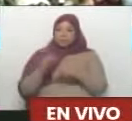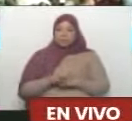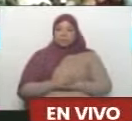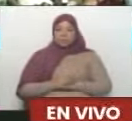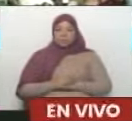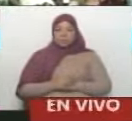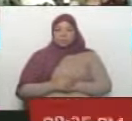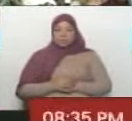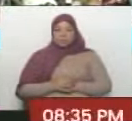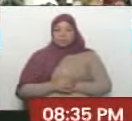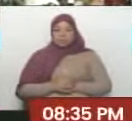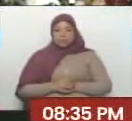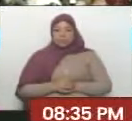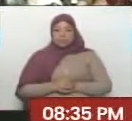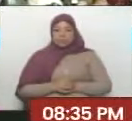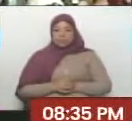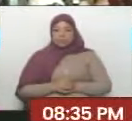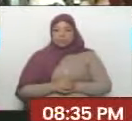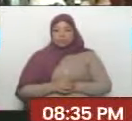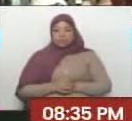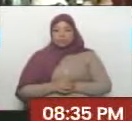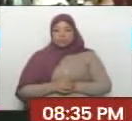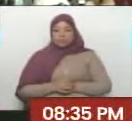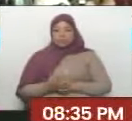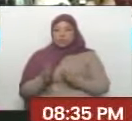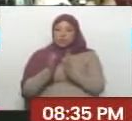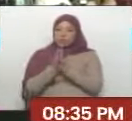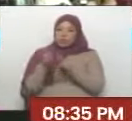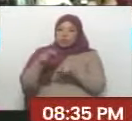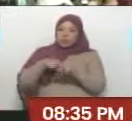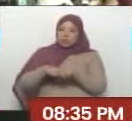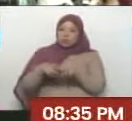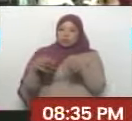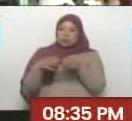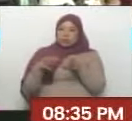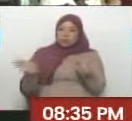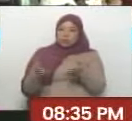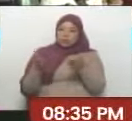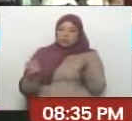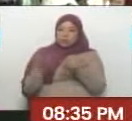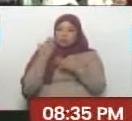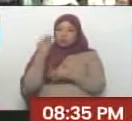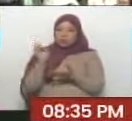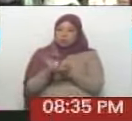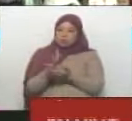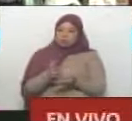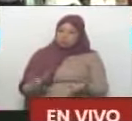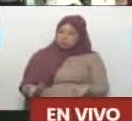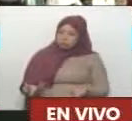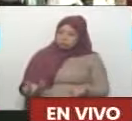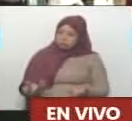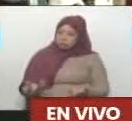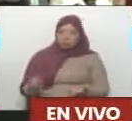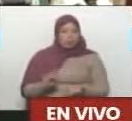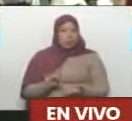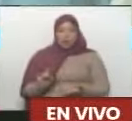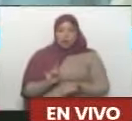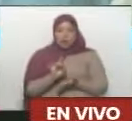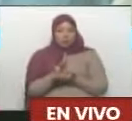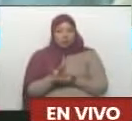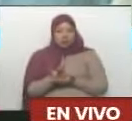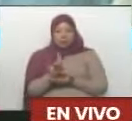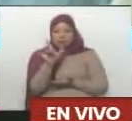Ignacio. Ah, ponle una sillita aquí a Ignacio, ¿vale? Él es del equipo promotor. Ustedes lo expulsaron ya. ¿No lo han